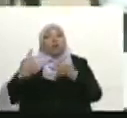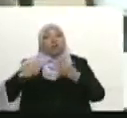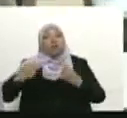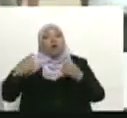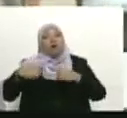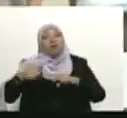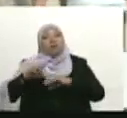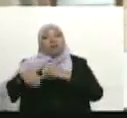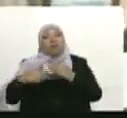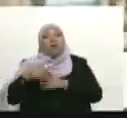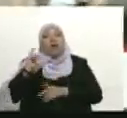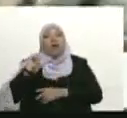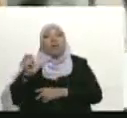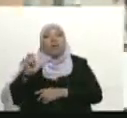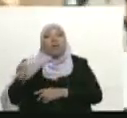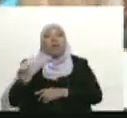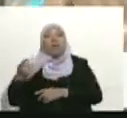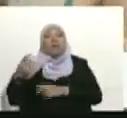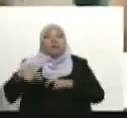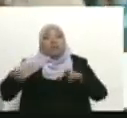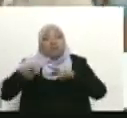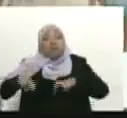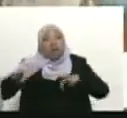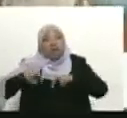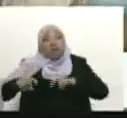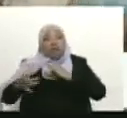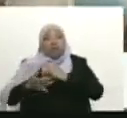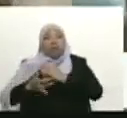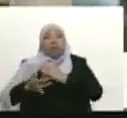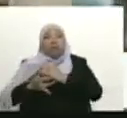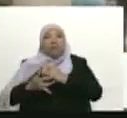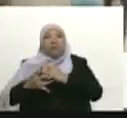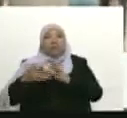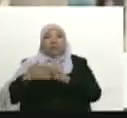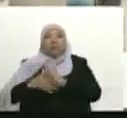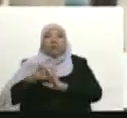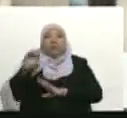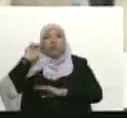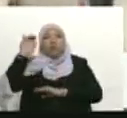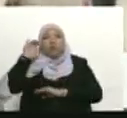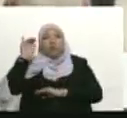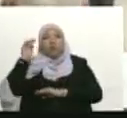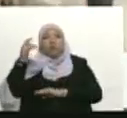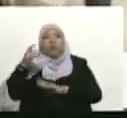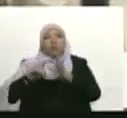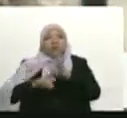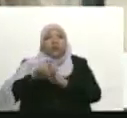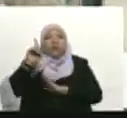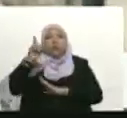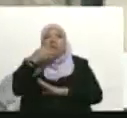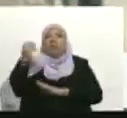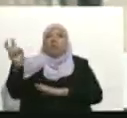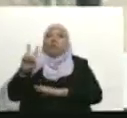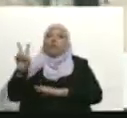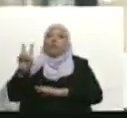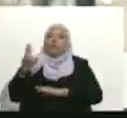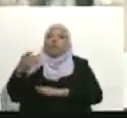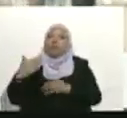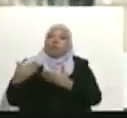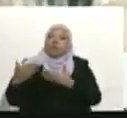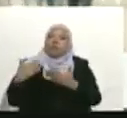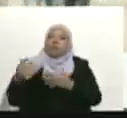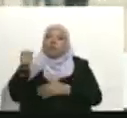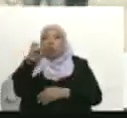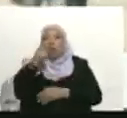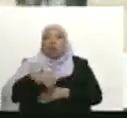formación. La tarea es investigar sobre esta herramienta tecnológica para en un futuro poder desarrollarla en Venezuela al servicio